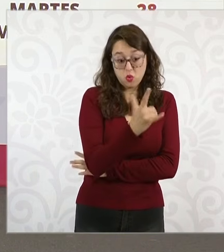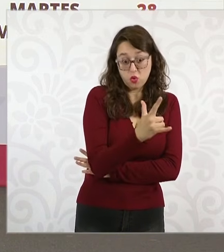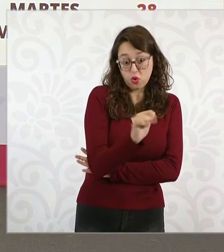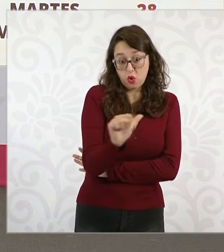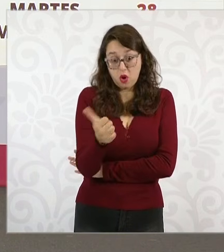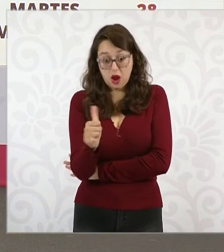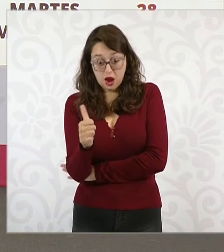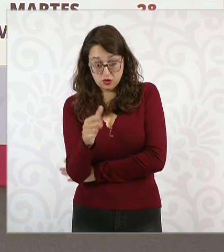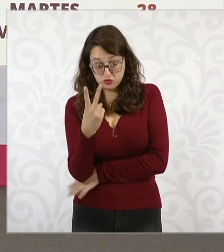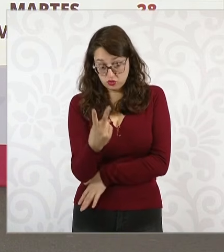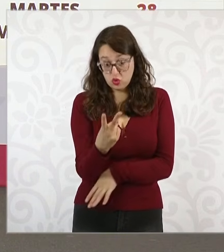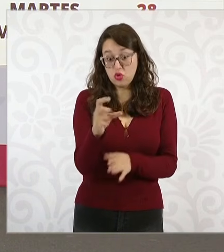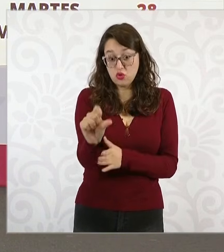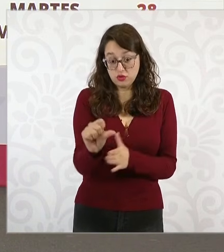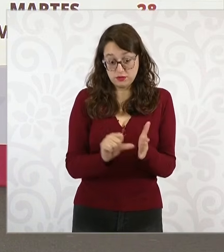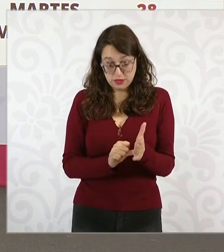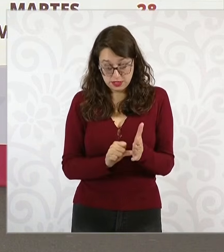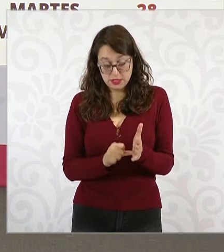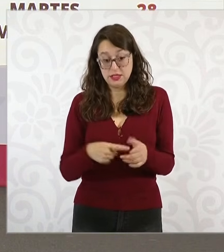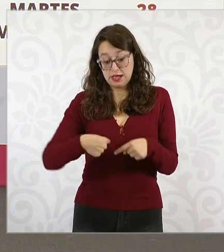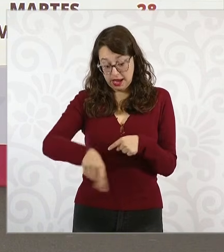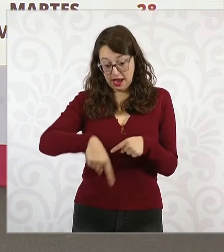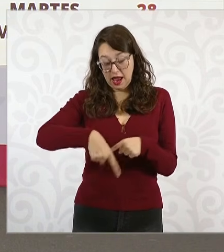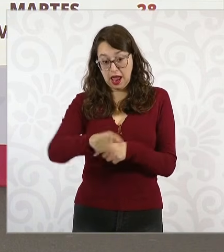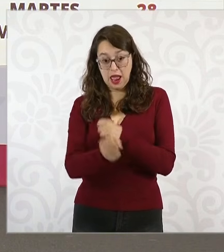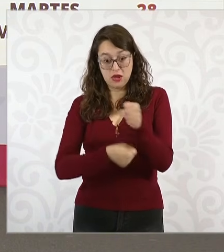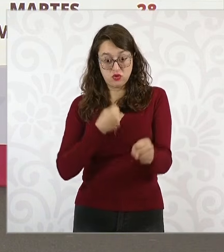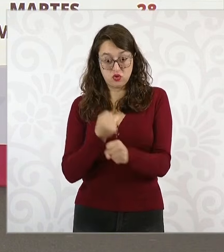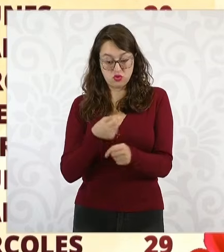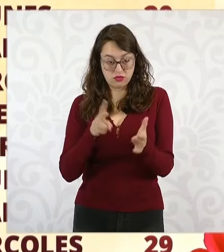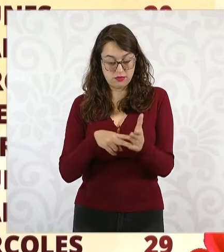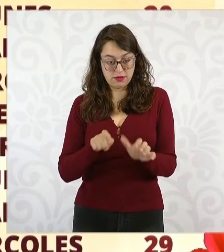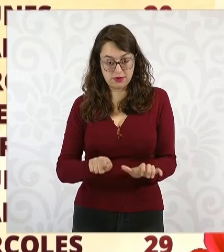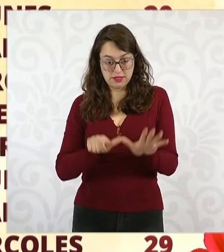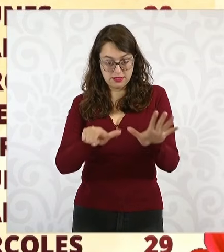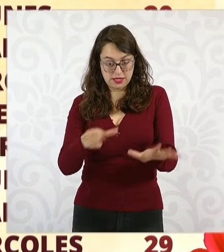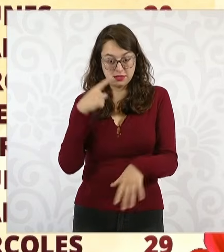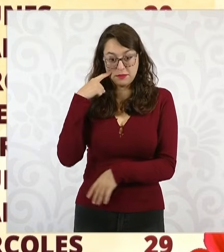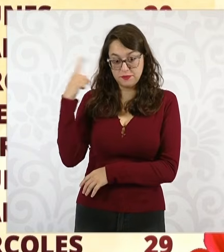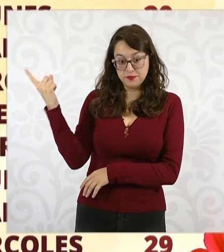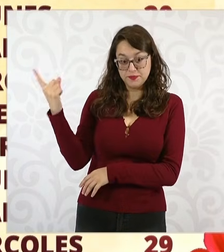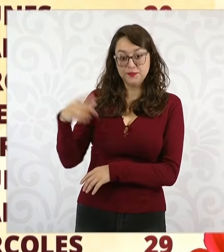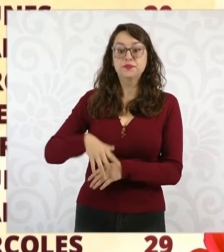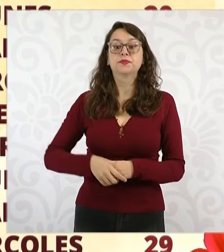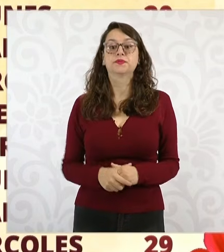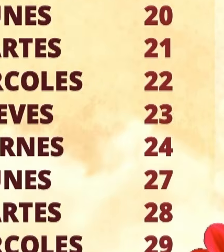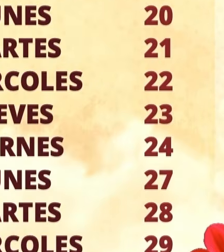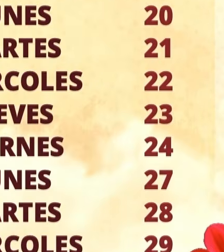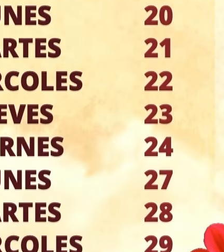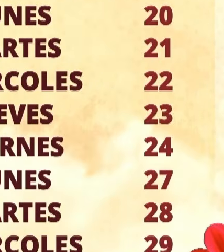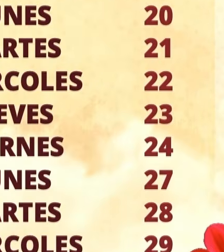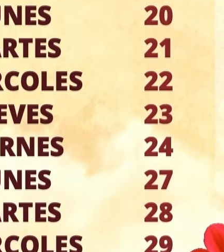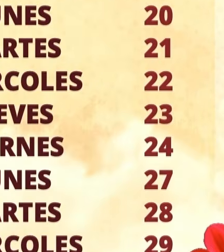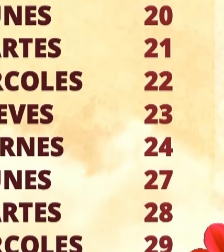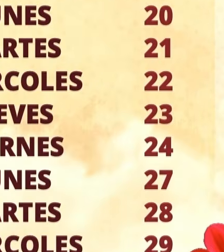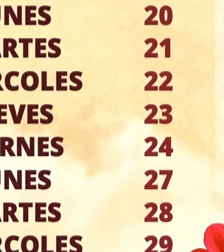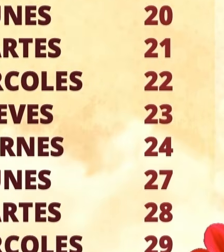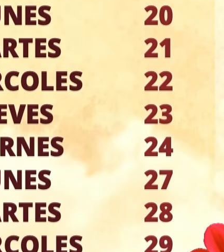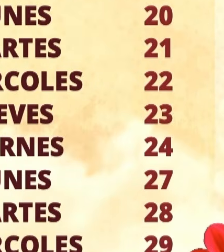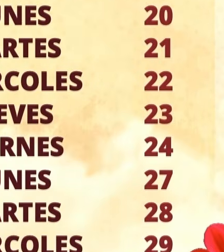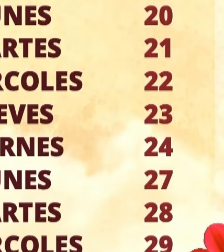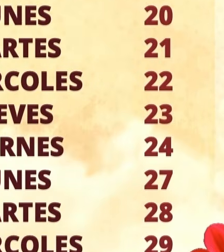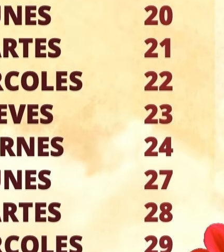julio-agosto. Bimestre julio-agosto 2026, iniciamos 6 de julio, terminamos 29 de